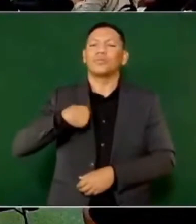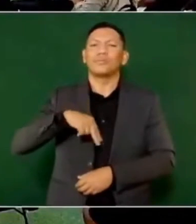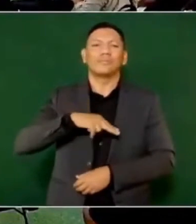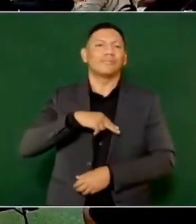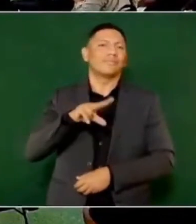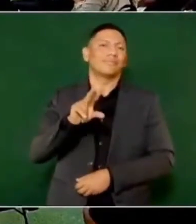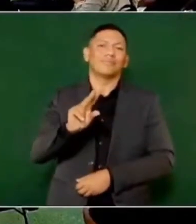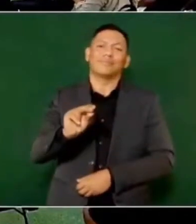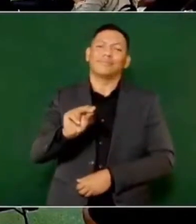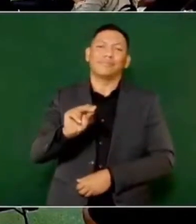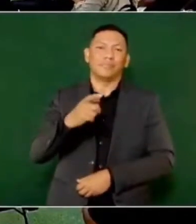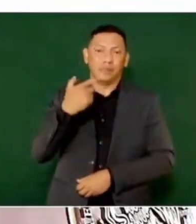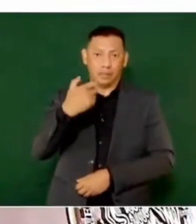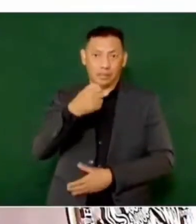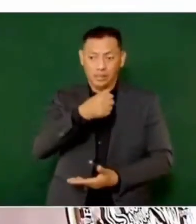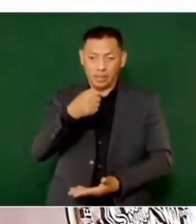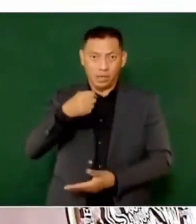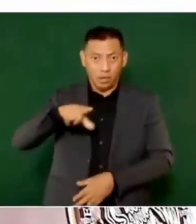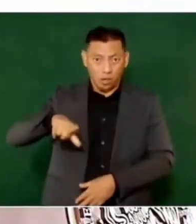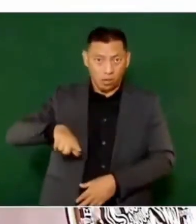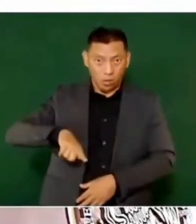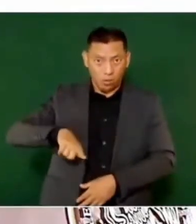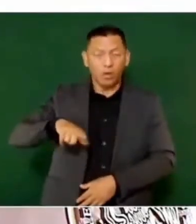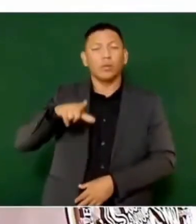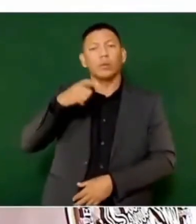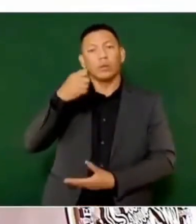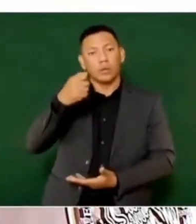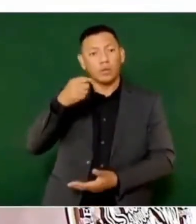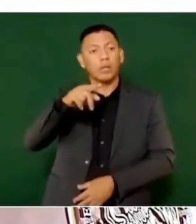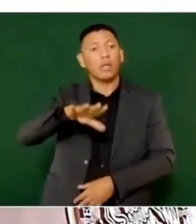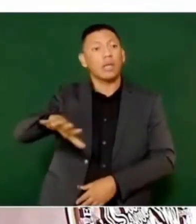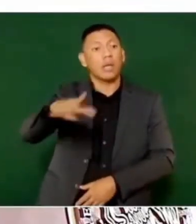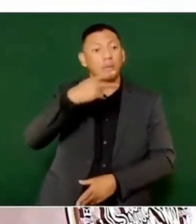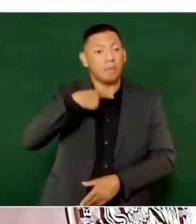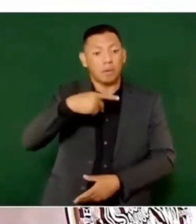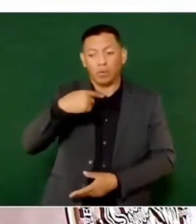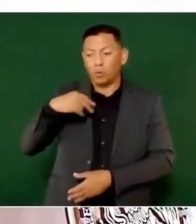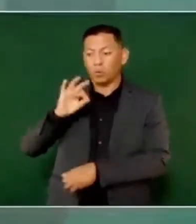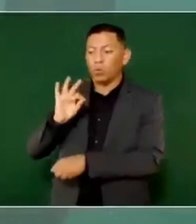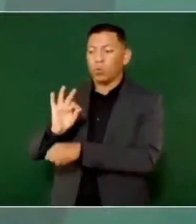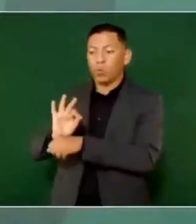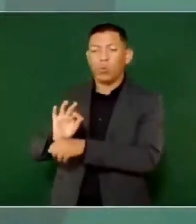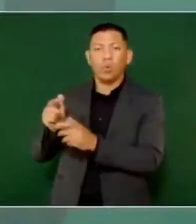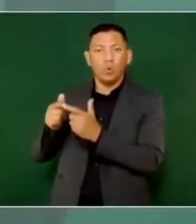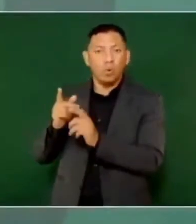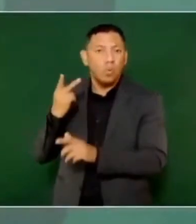presupuesto para favorecer a ningún partido, a ningún candidato.